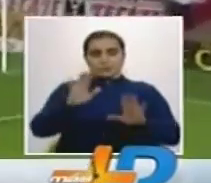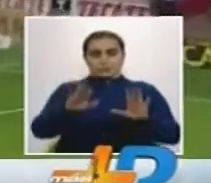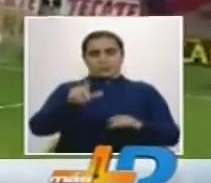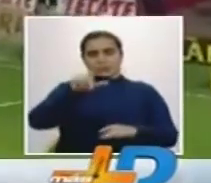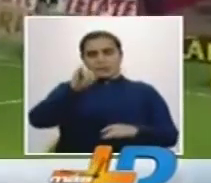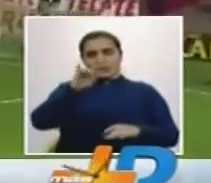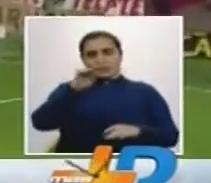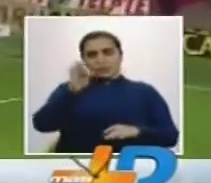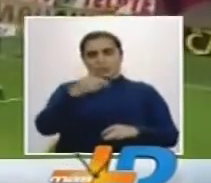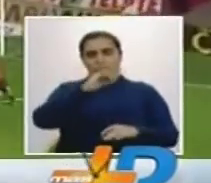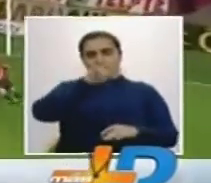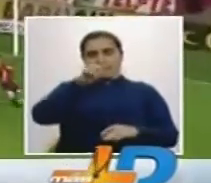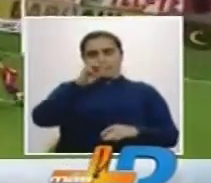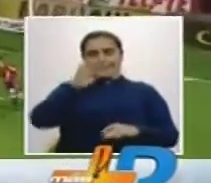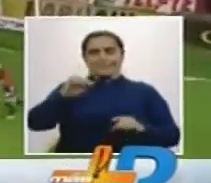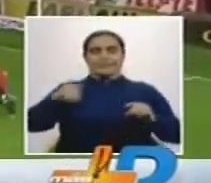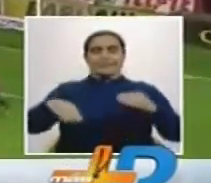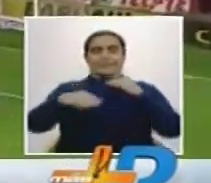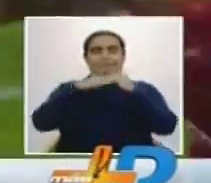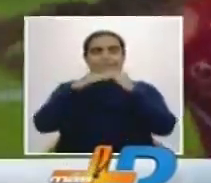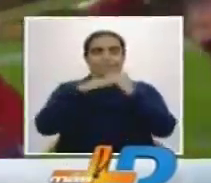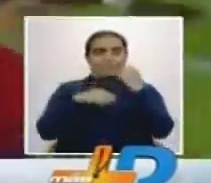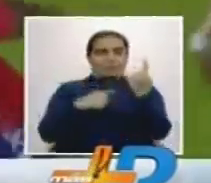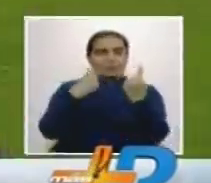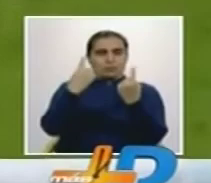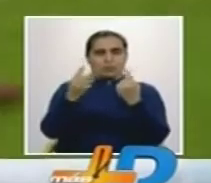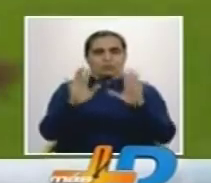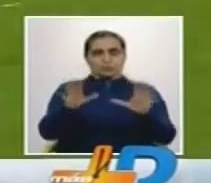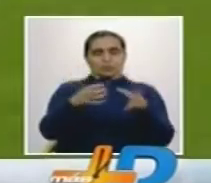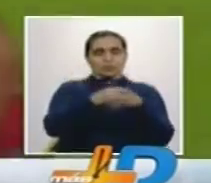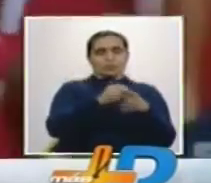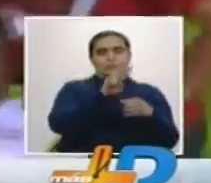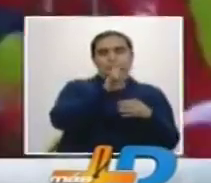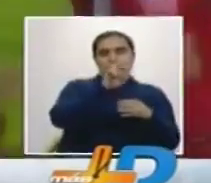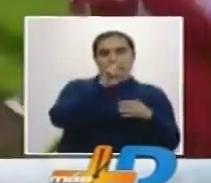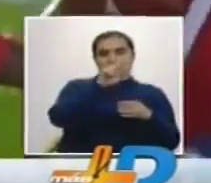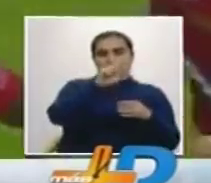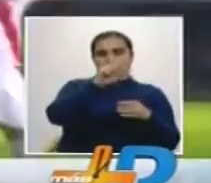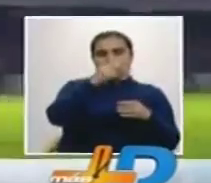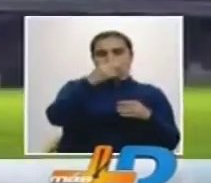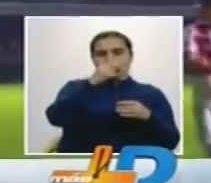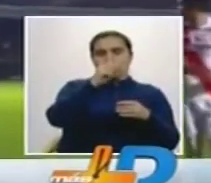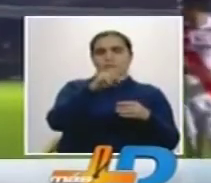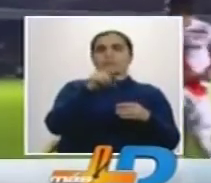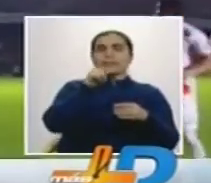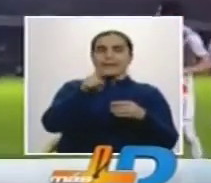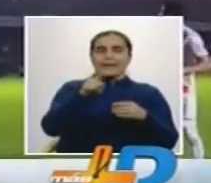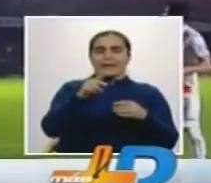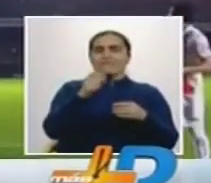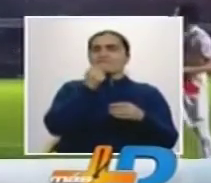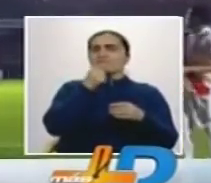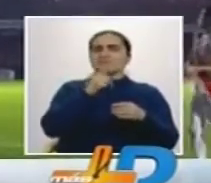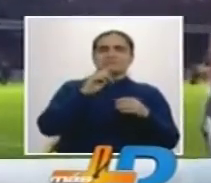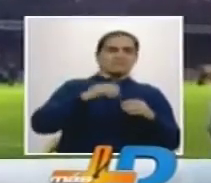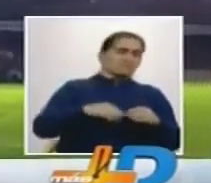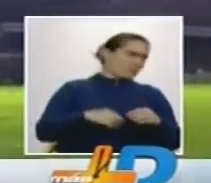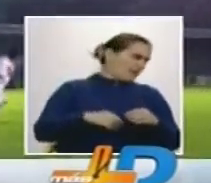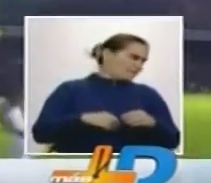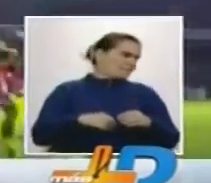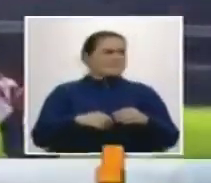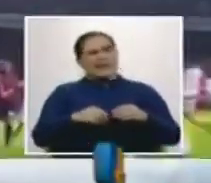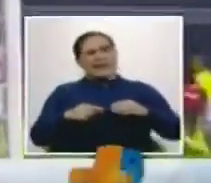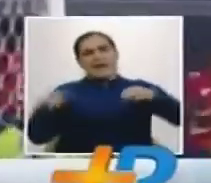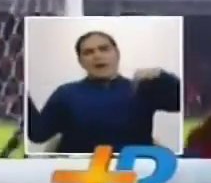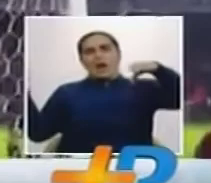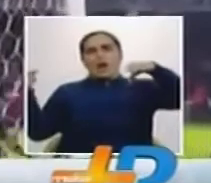Leyton Jiménez marcó en el empate 1-1 de su equipo el Veracruz con el Morelia. El colombiano anota de cabeza luego de un cobro de tiro de esquina,